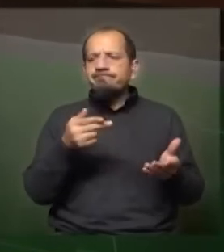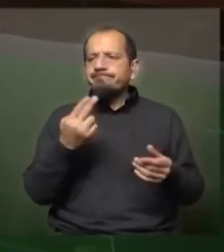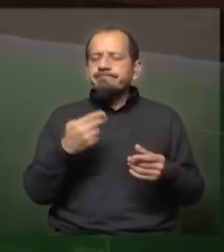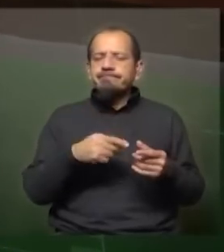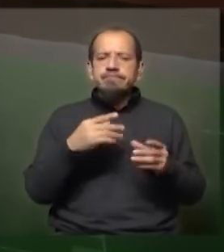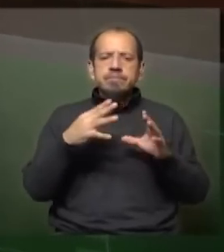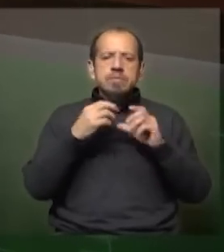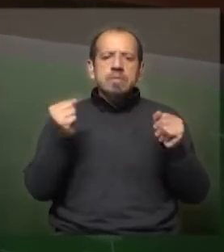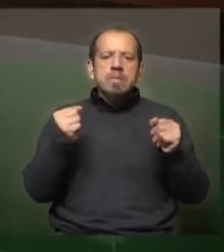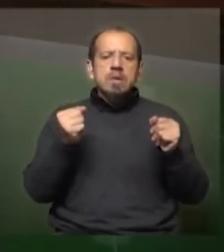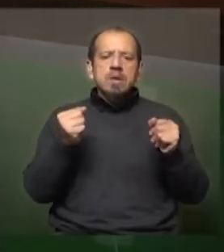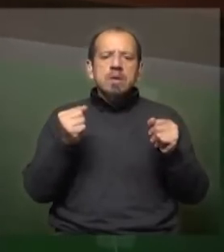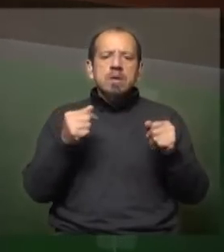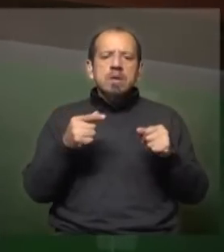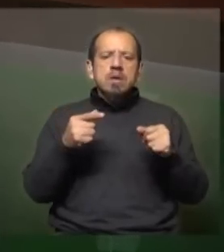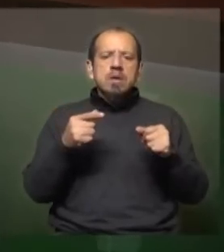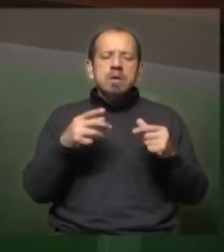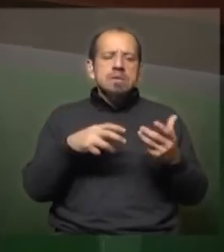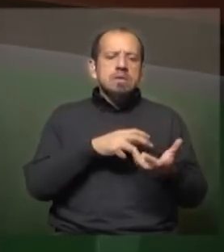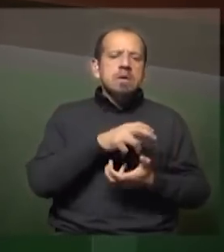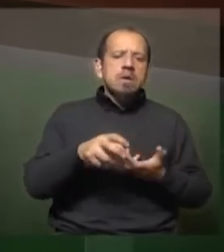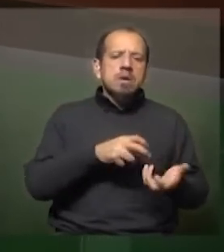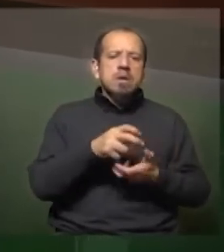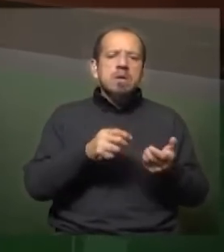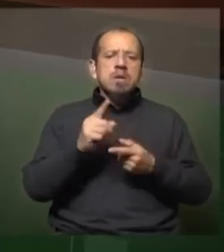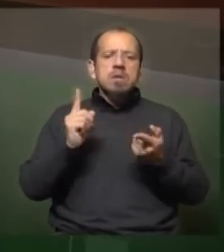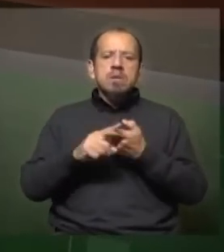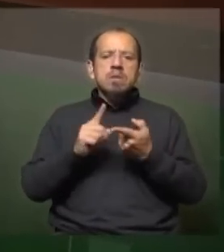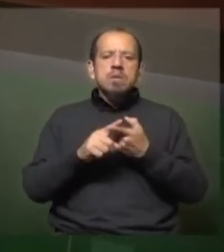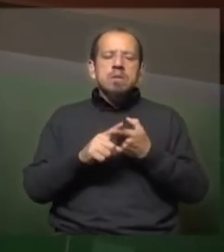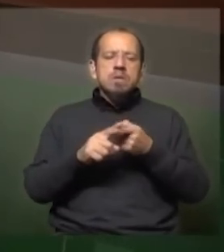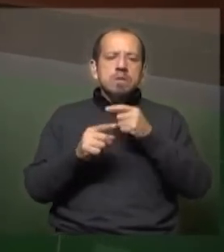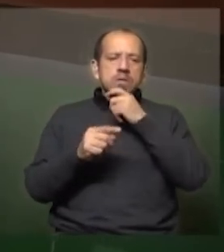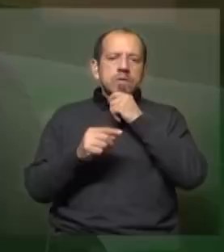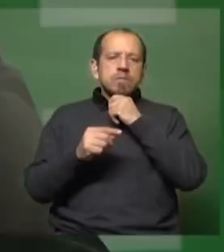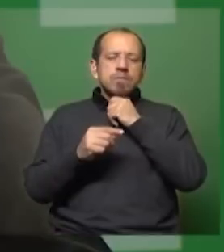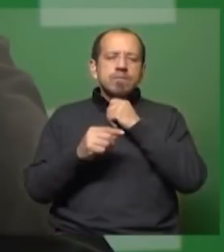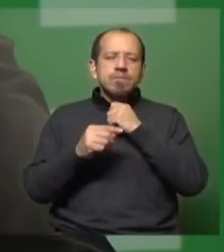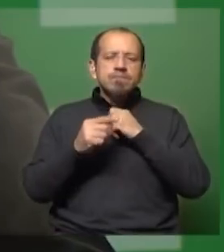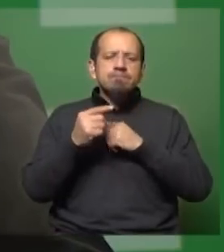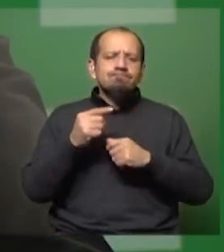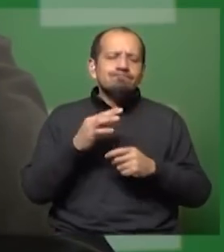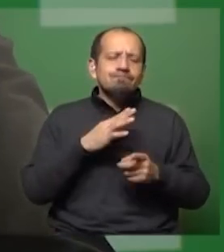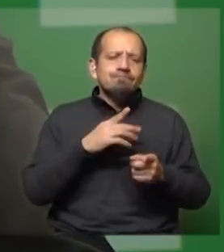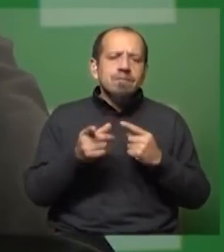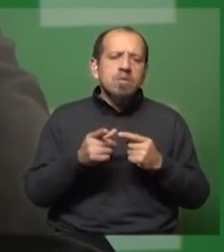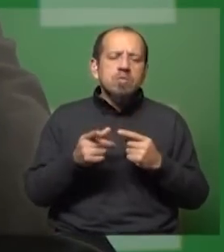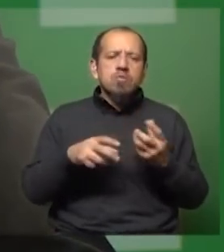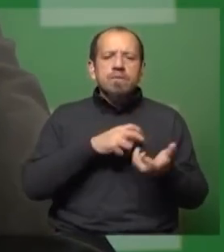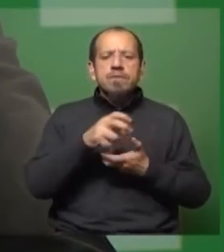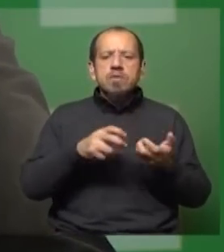rinden más en los medios que los acuerdos no hay algo funciona así no sé cuando hay un conflicto